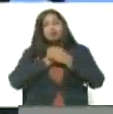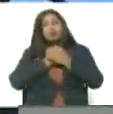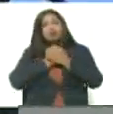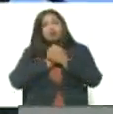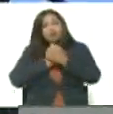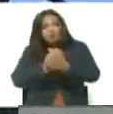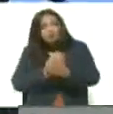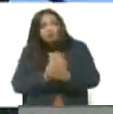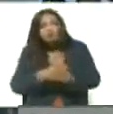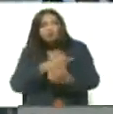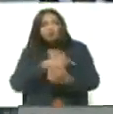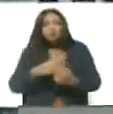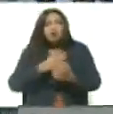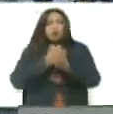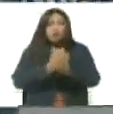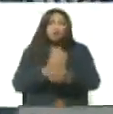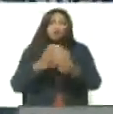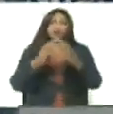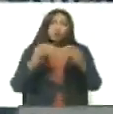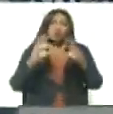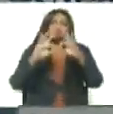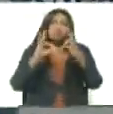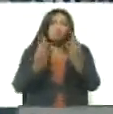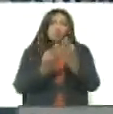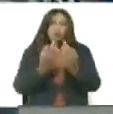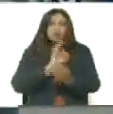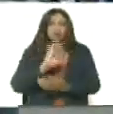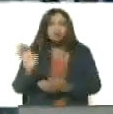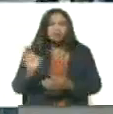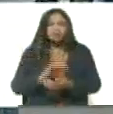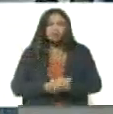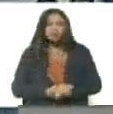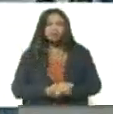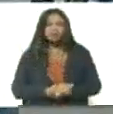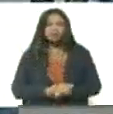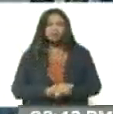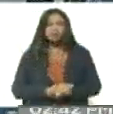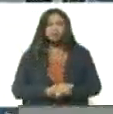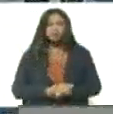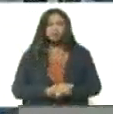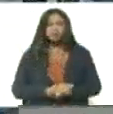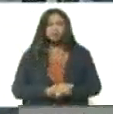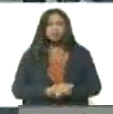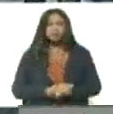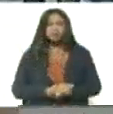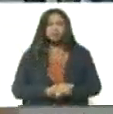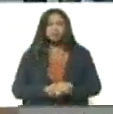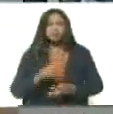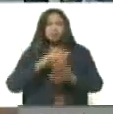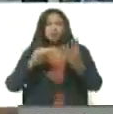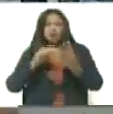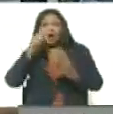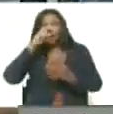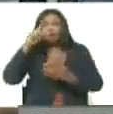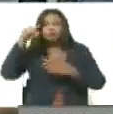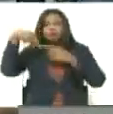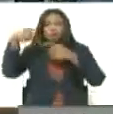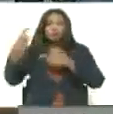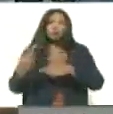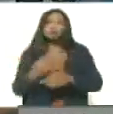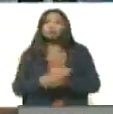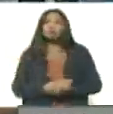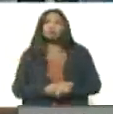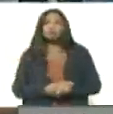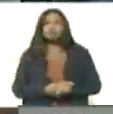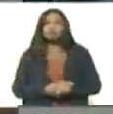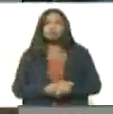de los que amamos esta familia, esta patria. Y 4 años después,